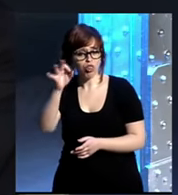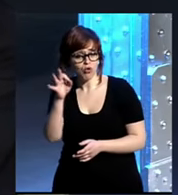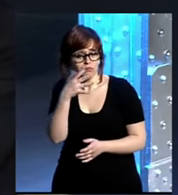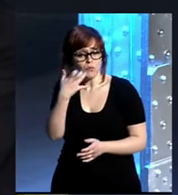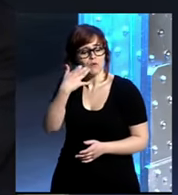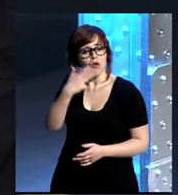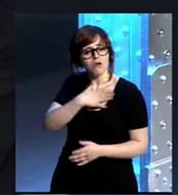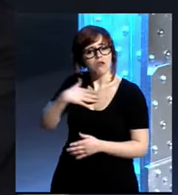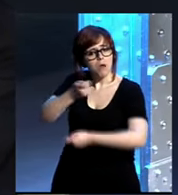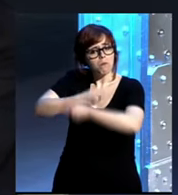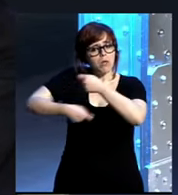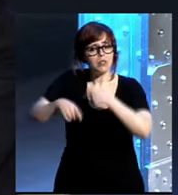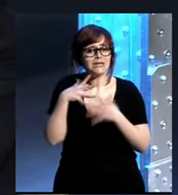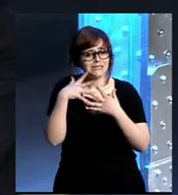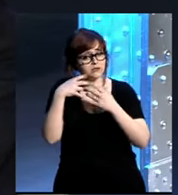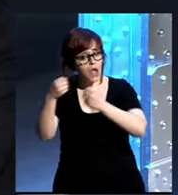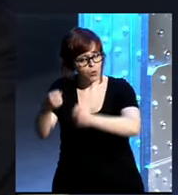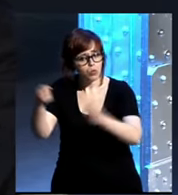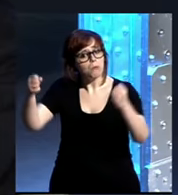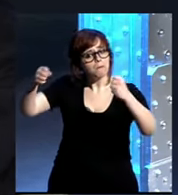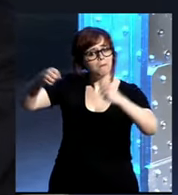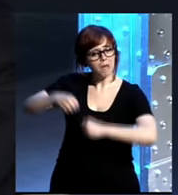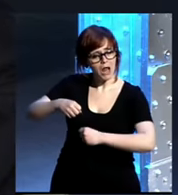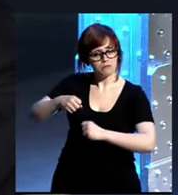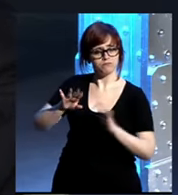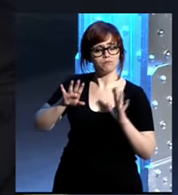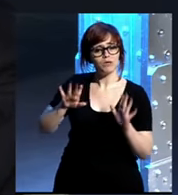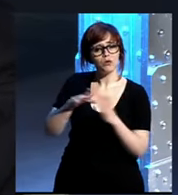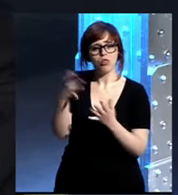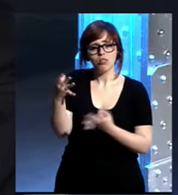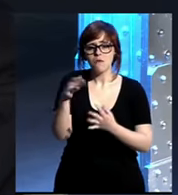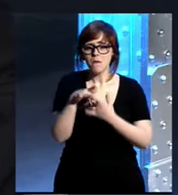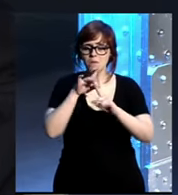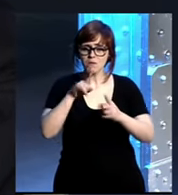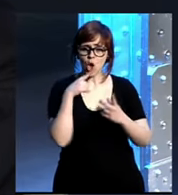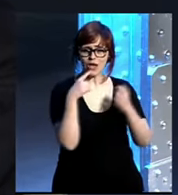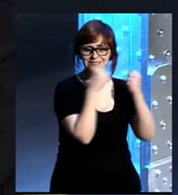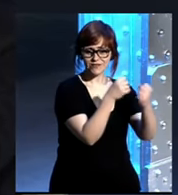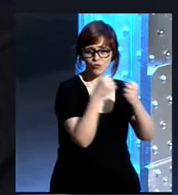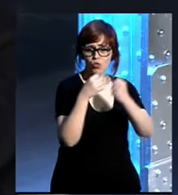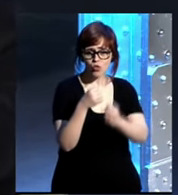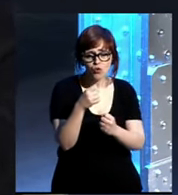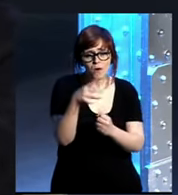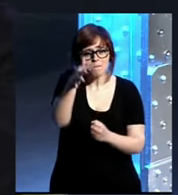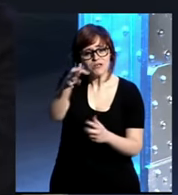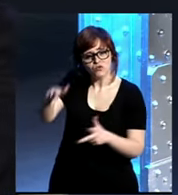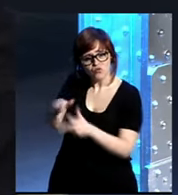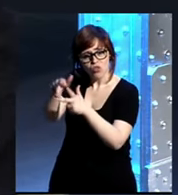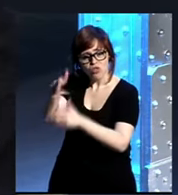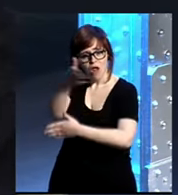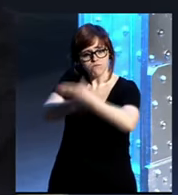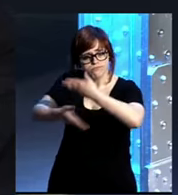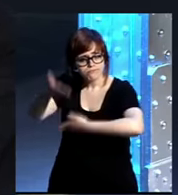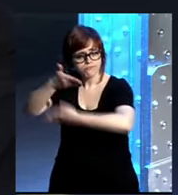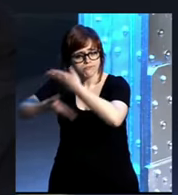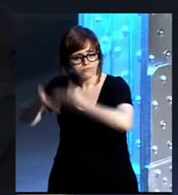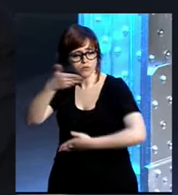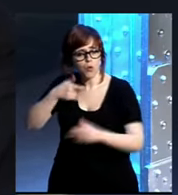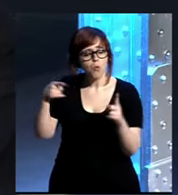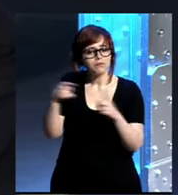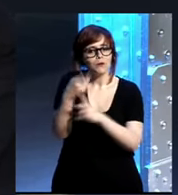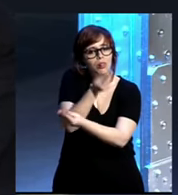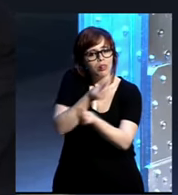salud, lo tiene complicado, tiene que ir con la parte institucional, con una parte social, tiene que crear también un cierto ecosistema. Yo